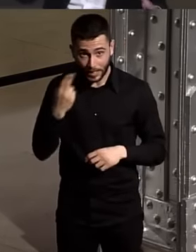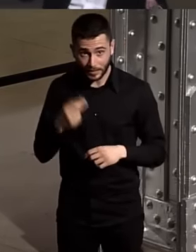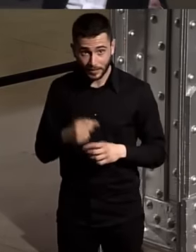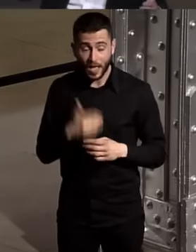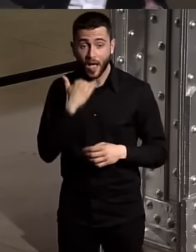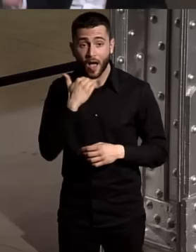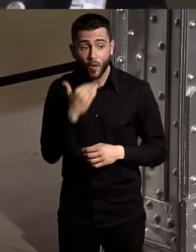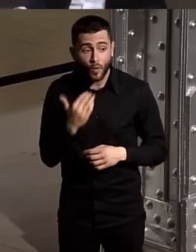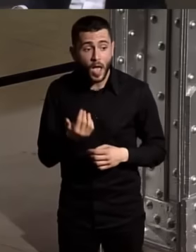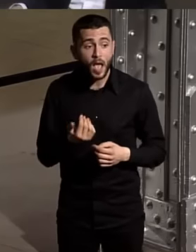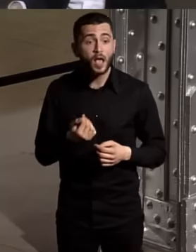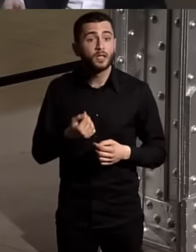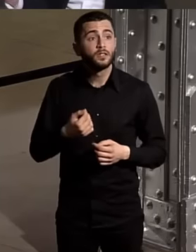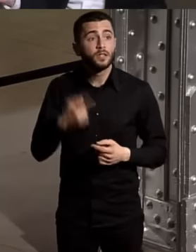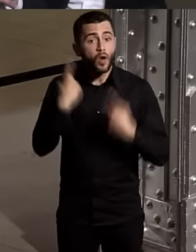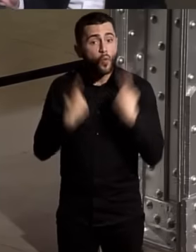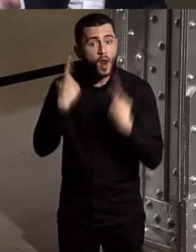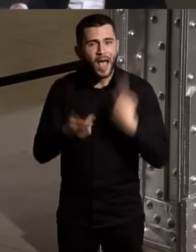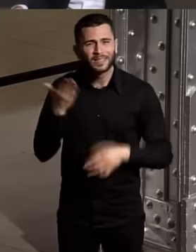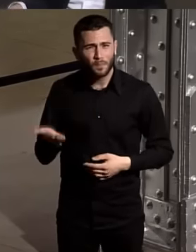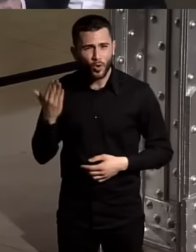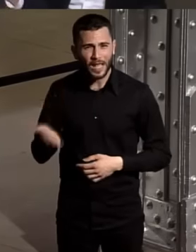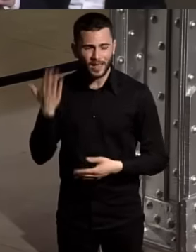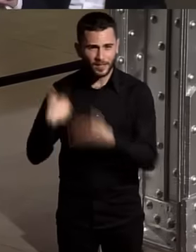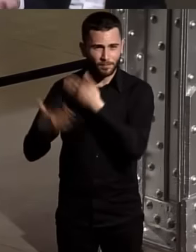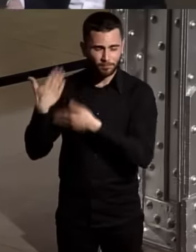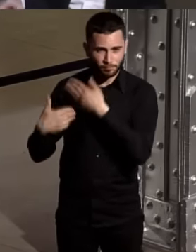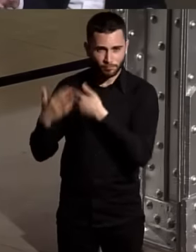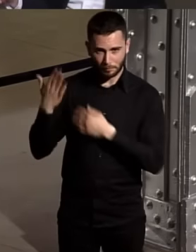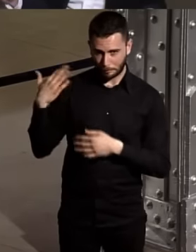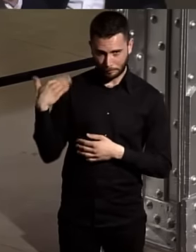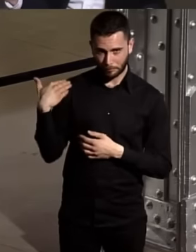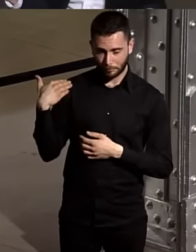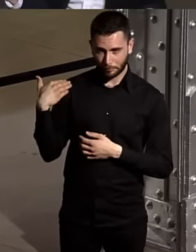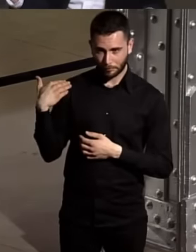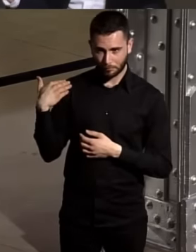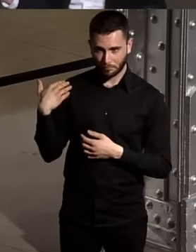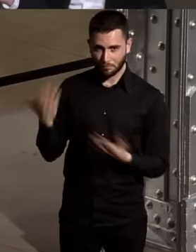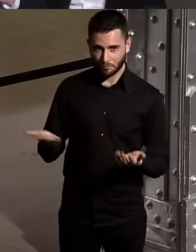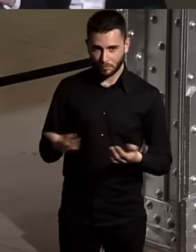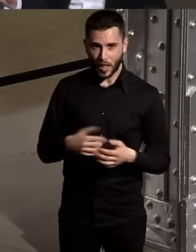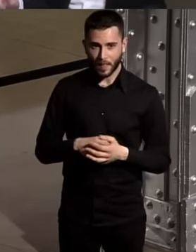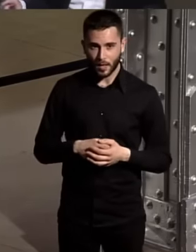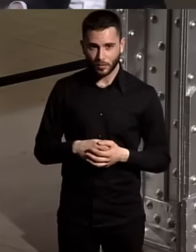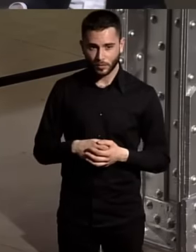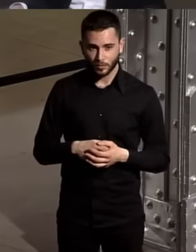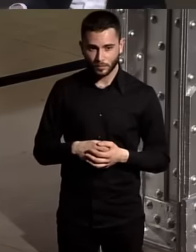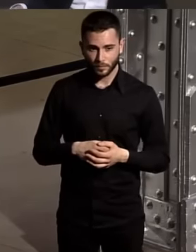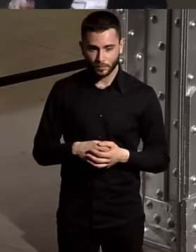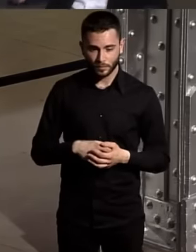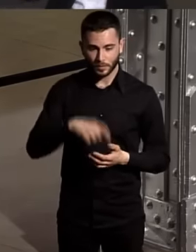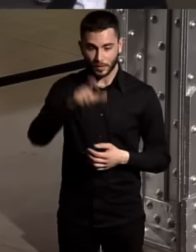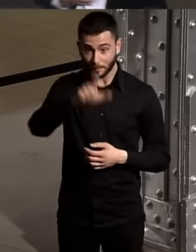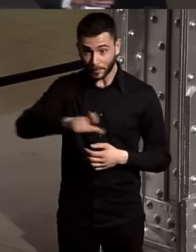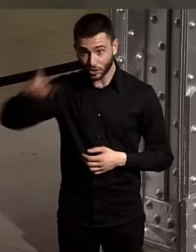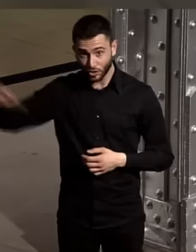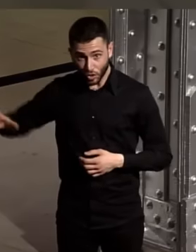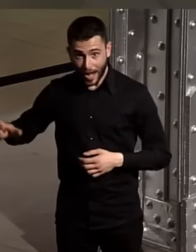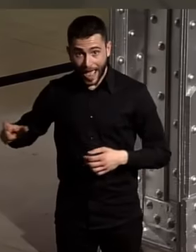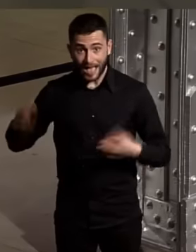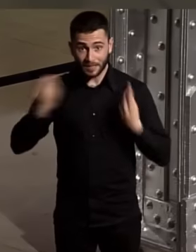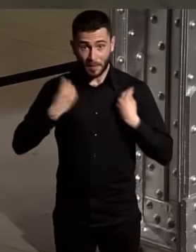publicaciones así más importantes de los últimos años se refieren a los pobladores de la Sierra de atapuerca en la a del